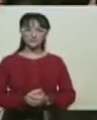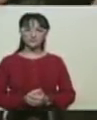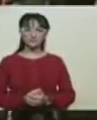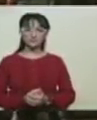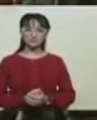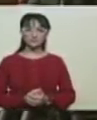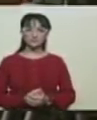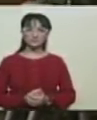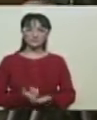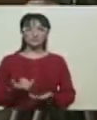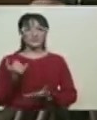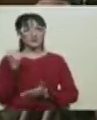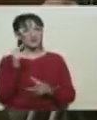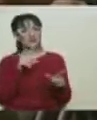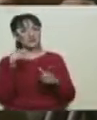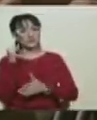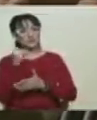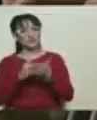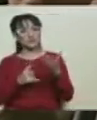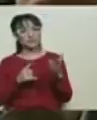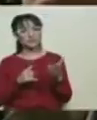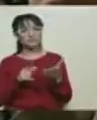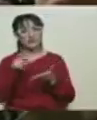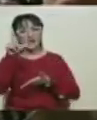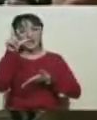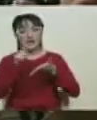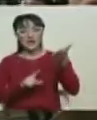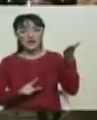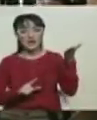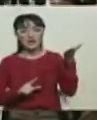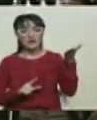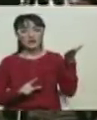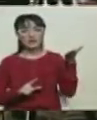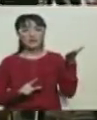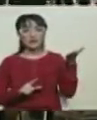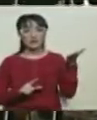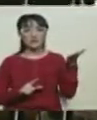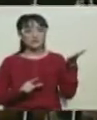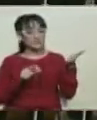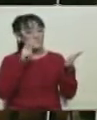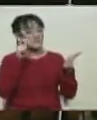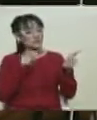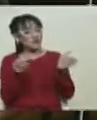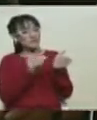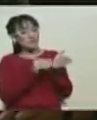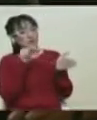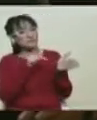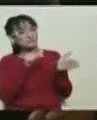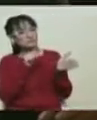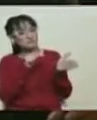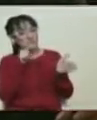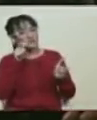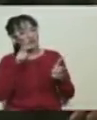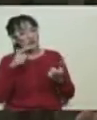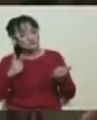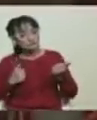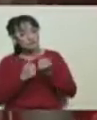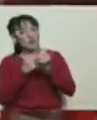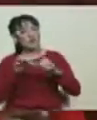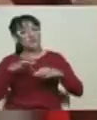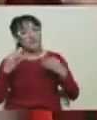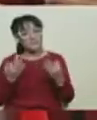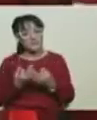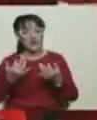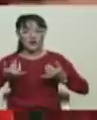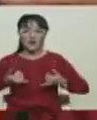ahí registrado en la lista de los que damos la cara por el país, de los que damos la cara por nuestras familias, por